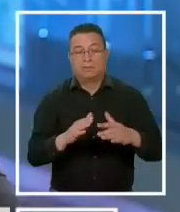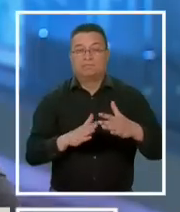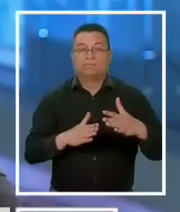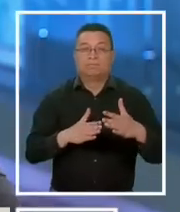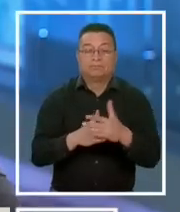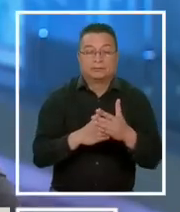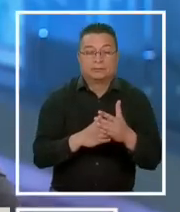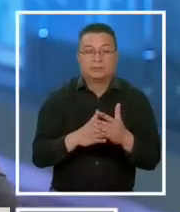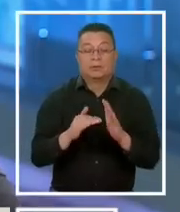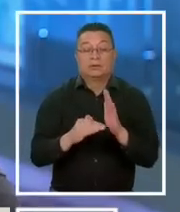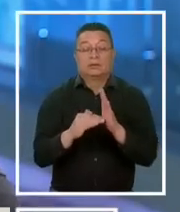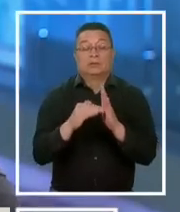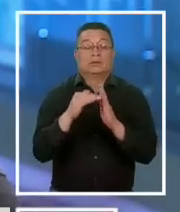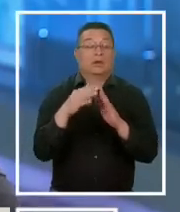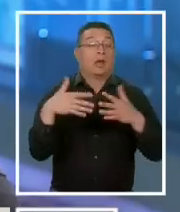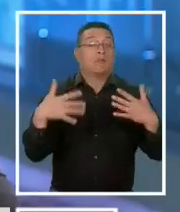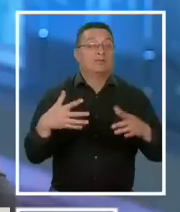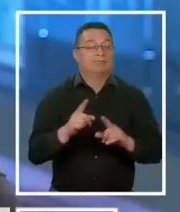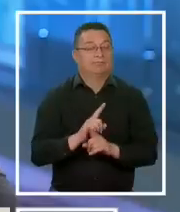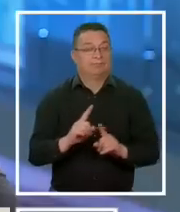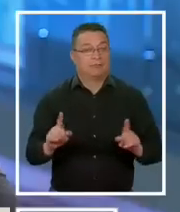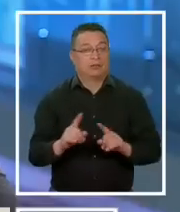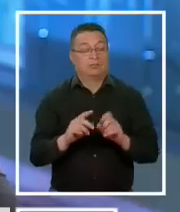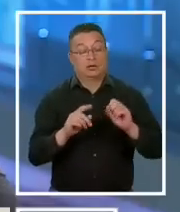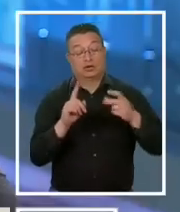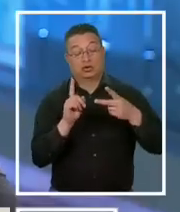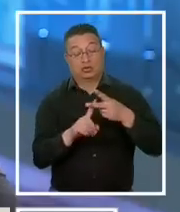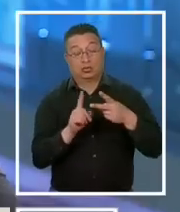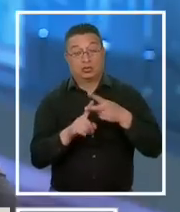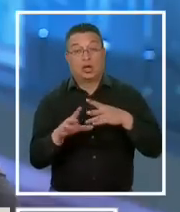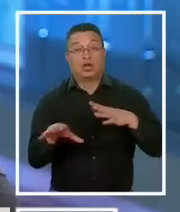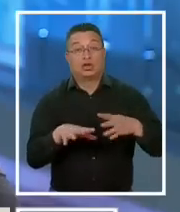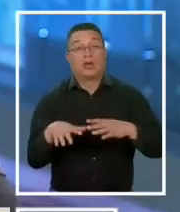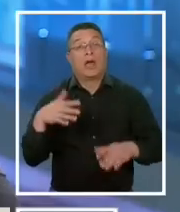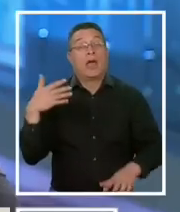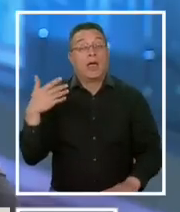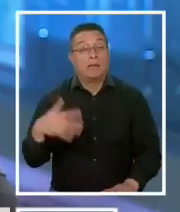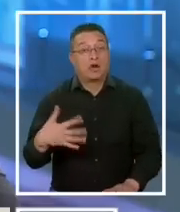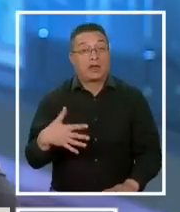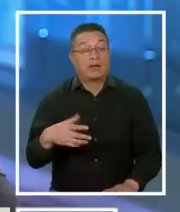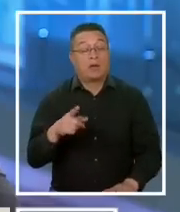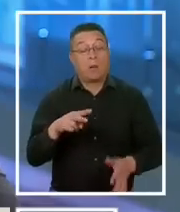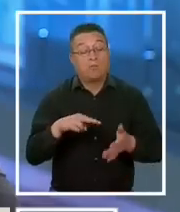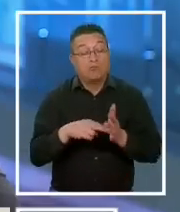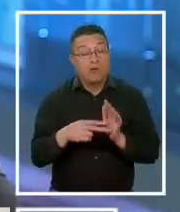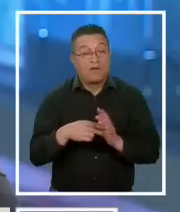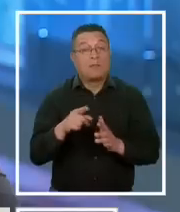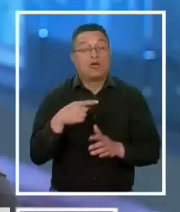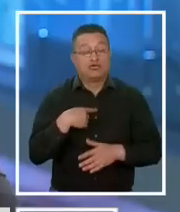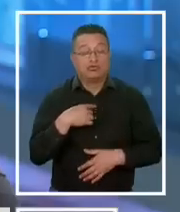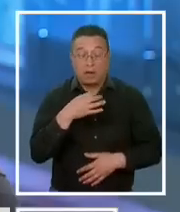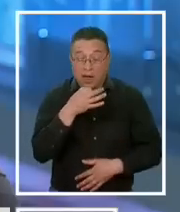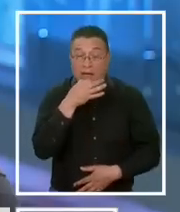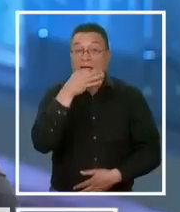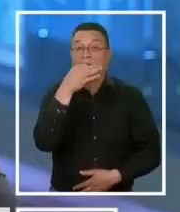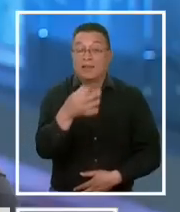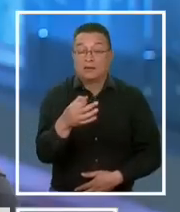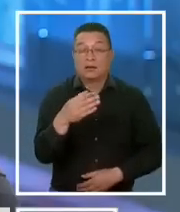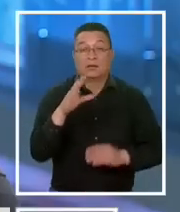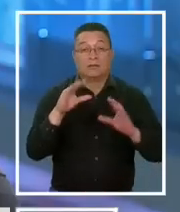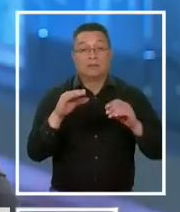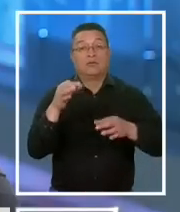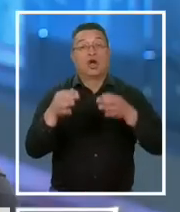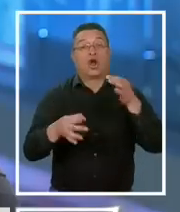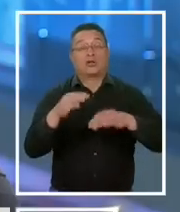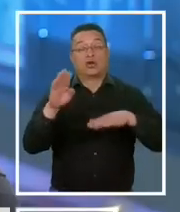o el alza no hubiese sido tan significativa y una segunda cuestión que es importante uno de los problemas que incluso yo planteé cuando hablé